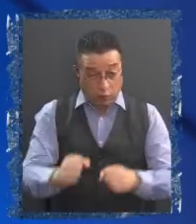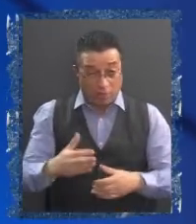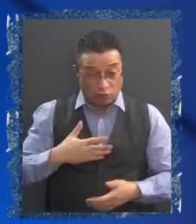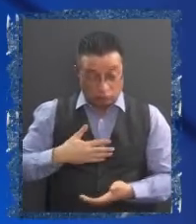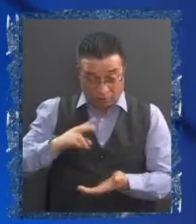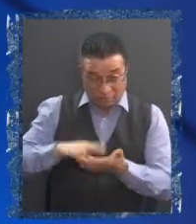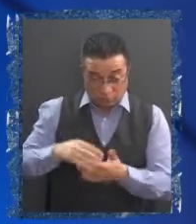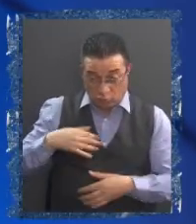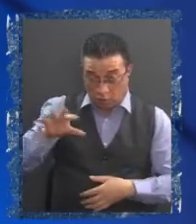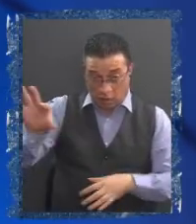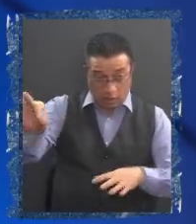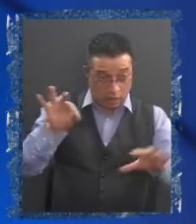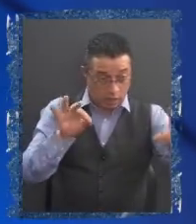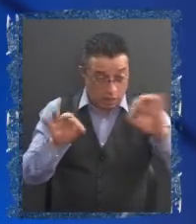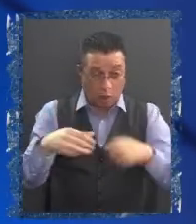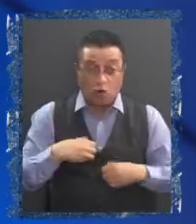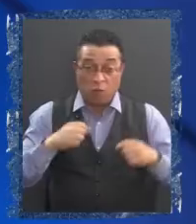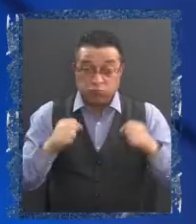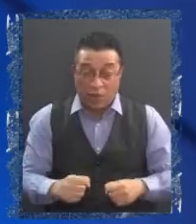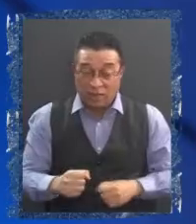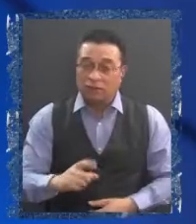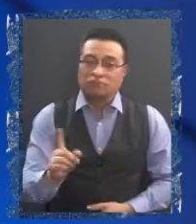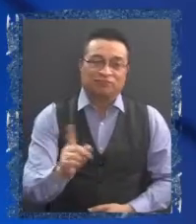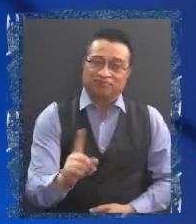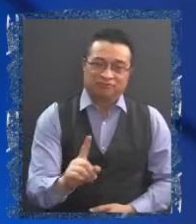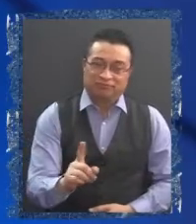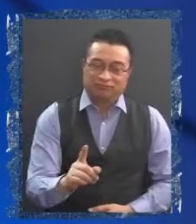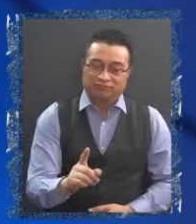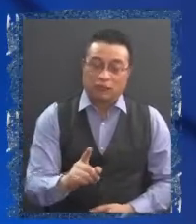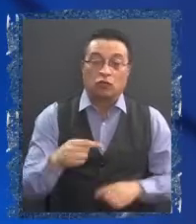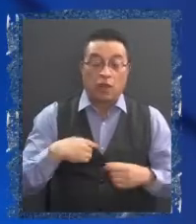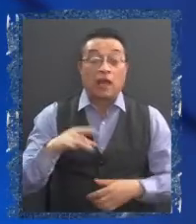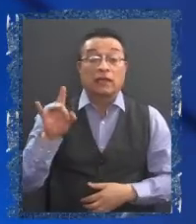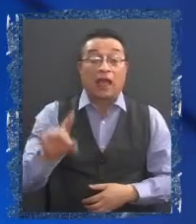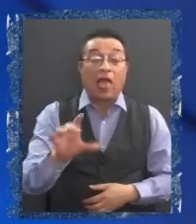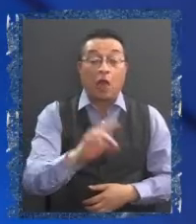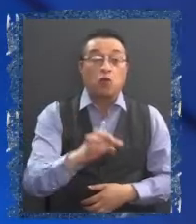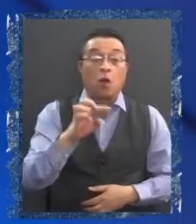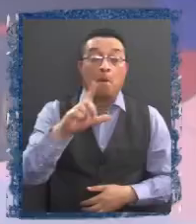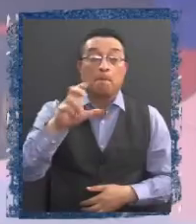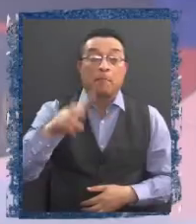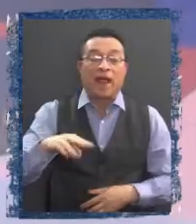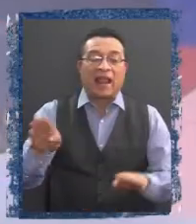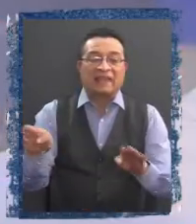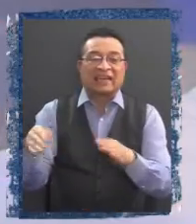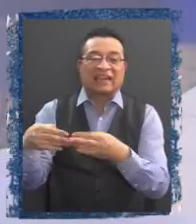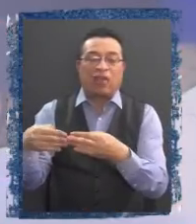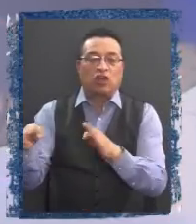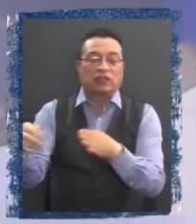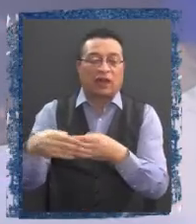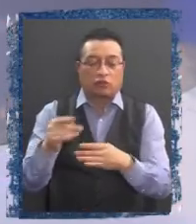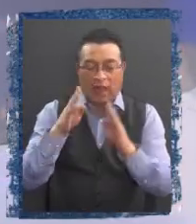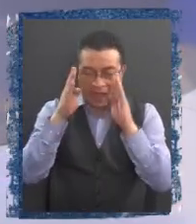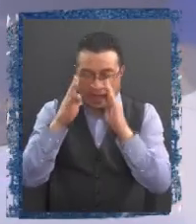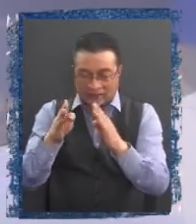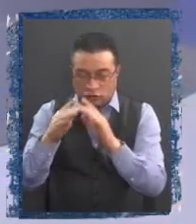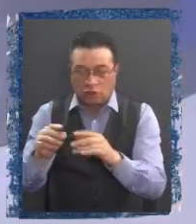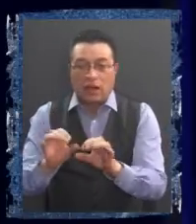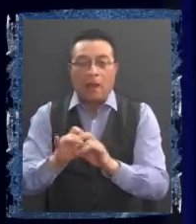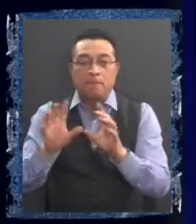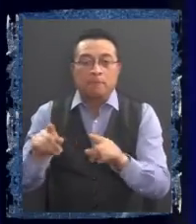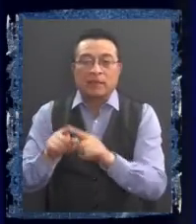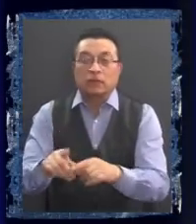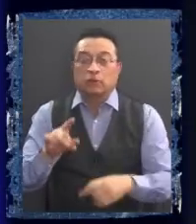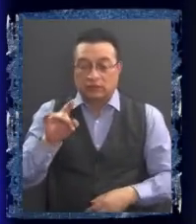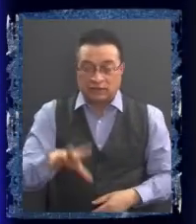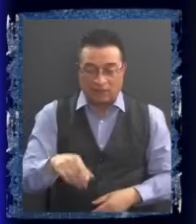atiendo cuando tengo ISAPRE? No, porque cada uno de los planes son cerrados y yo tengo atenciones preferentes. Nosotros sabemos que el sistema